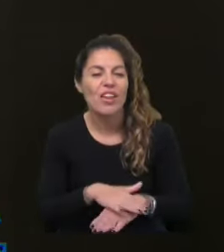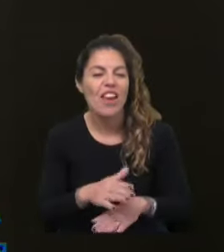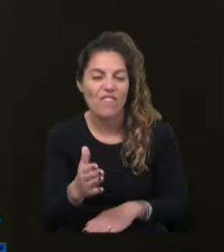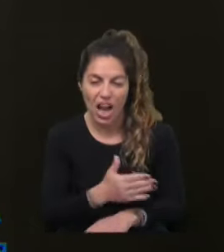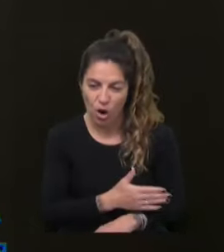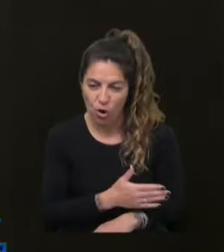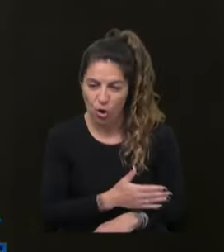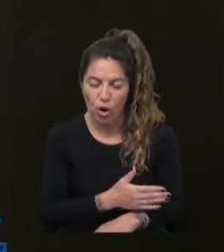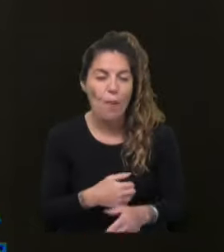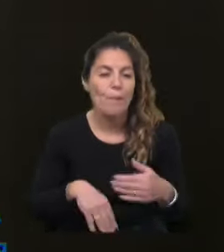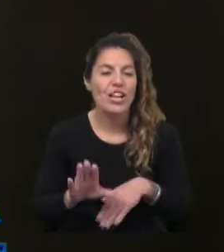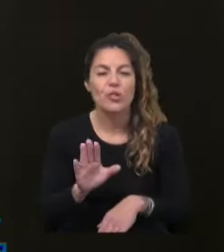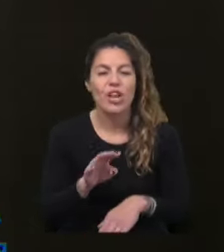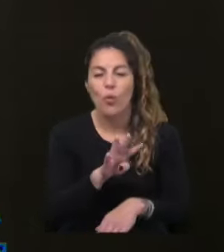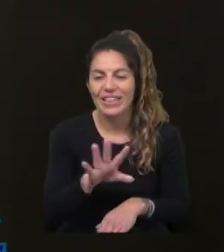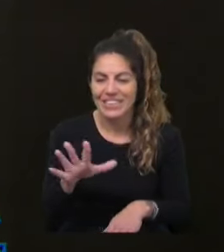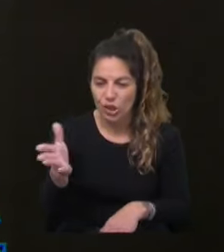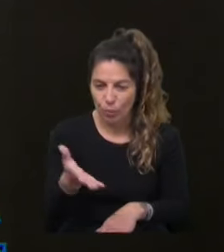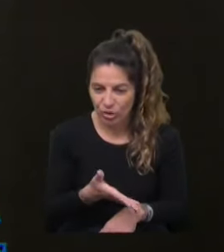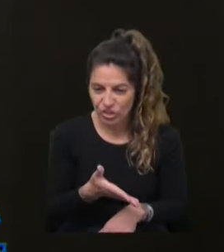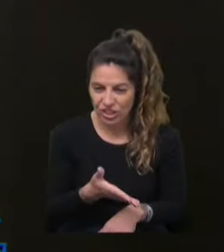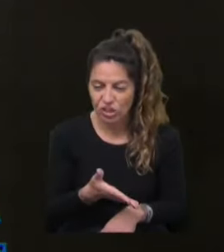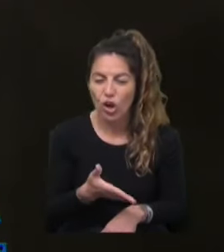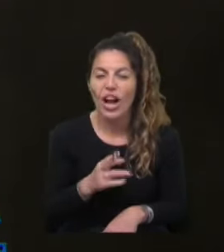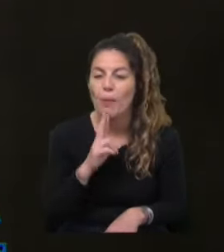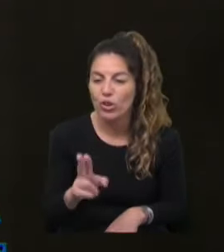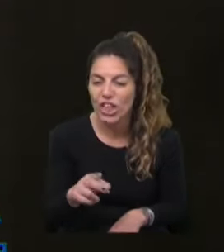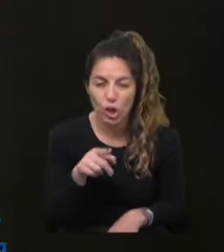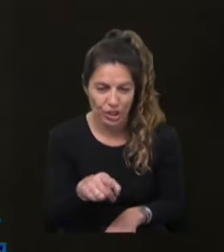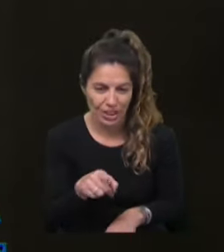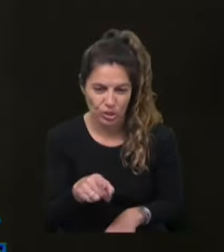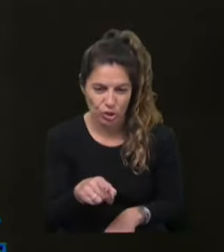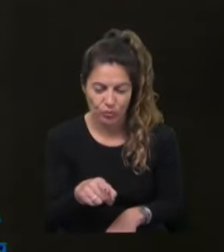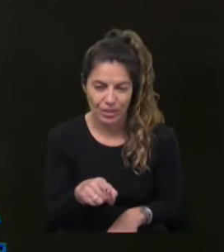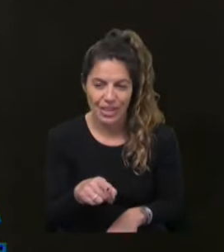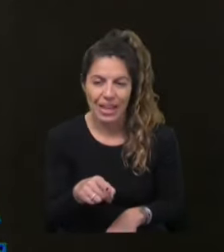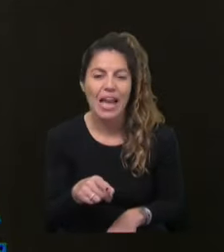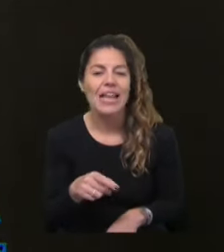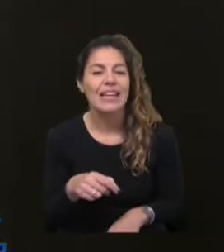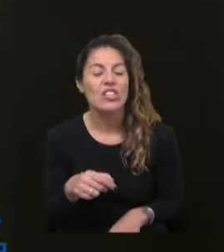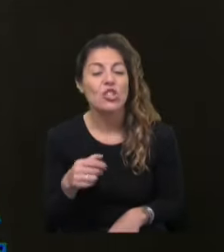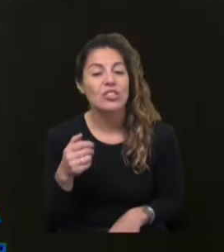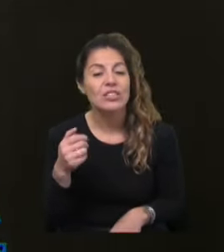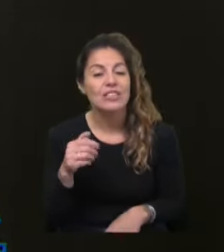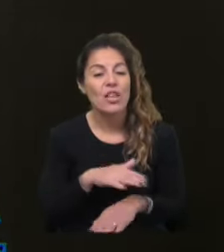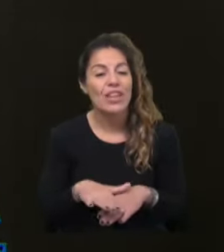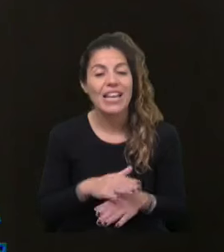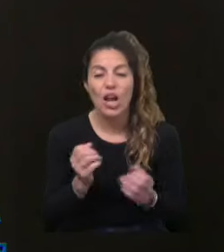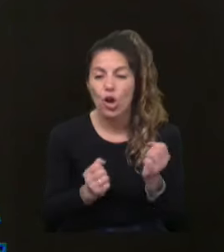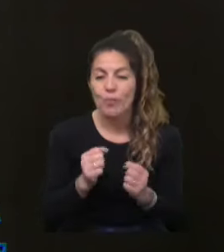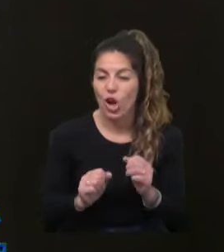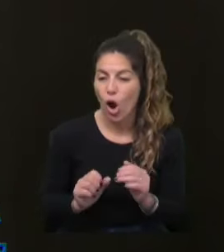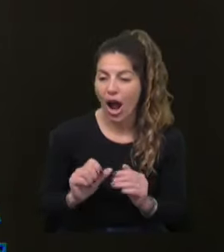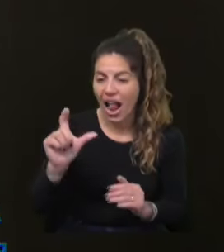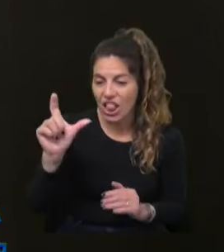bajo, mayoritariamente 45% entonces estuvieron respondiendo esto. En el caso, por ejemplo, de las personas de nivel socioeconómico alto, esta